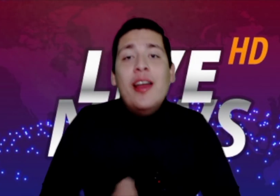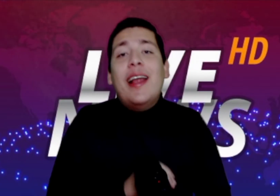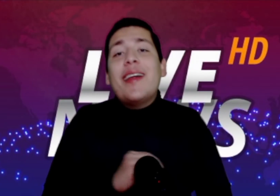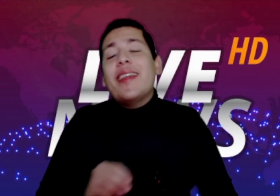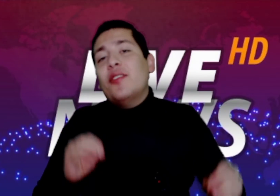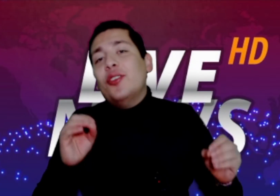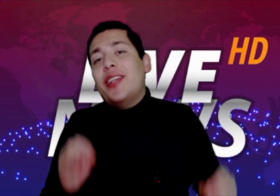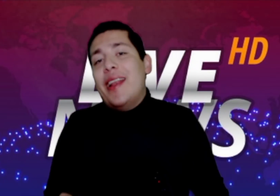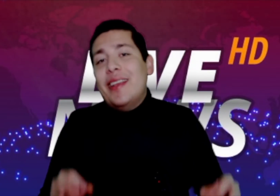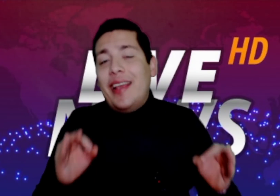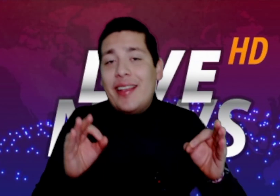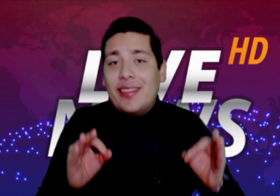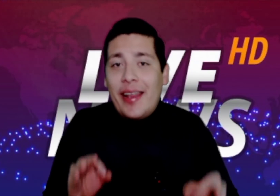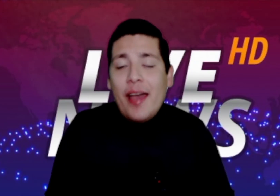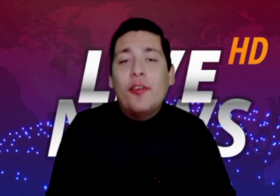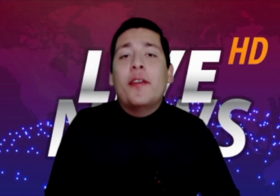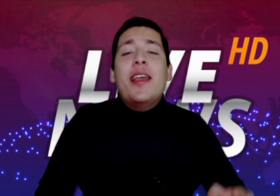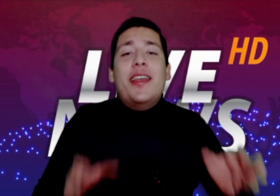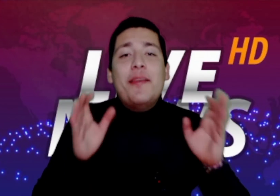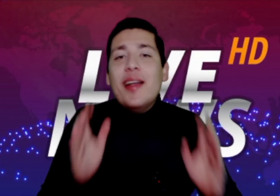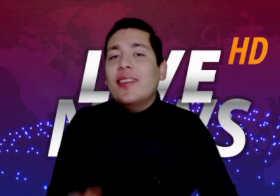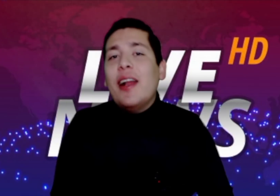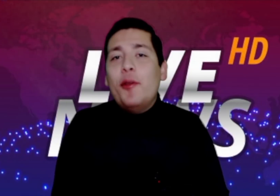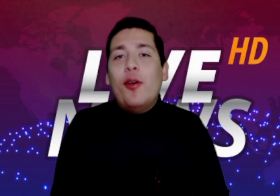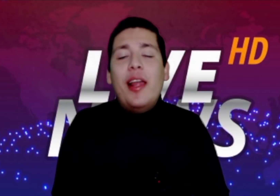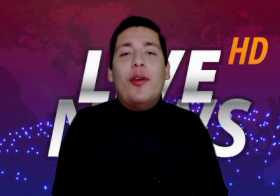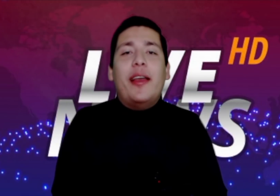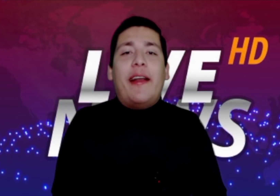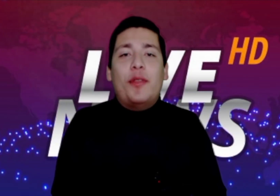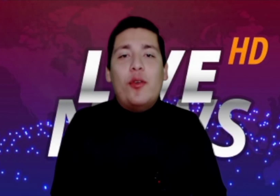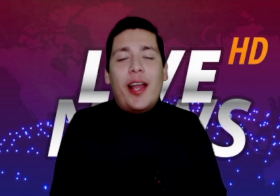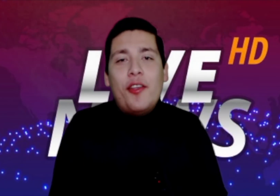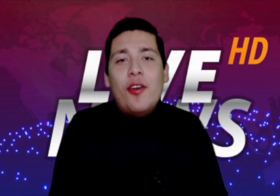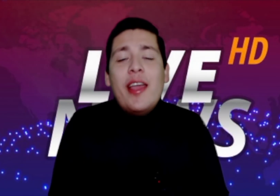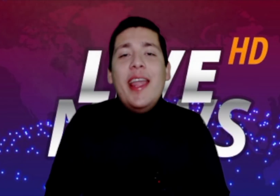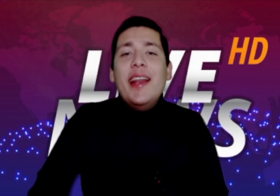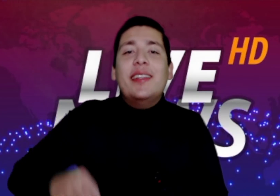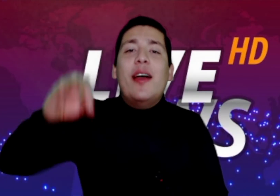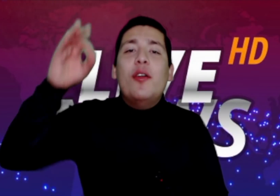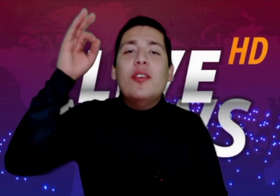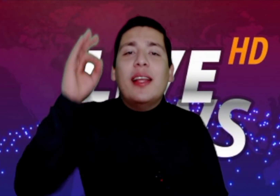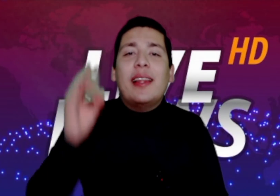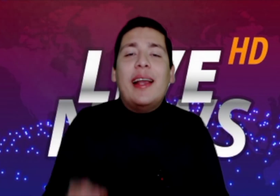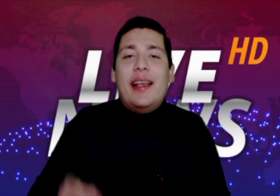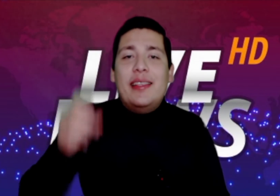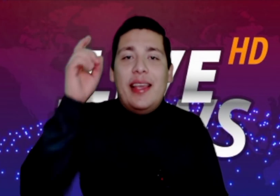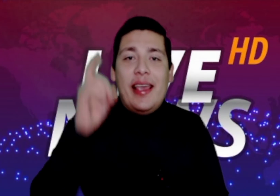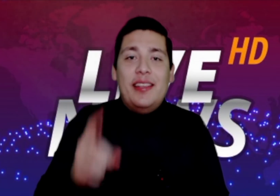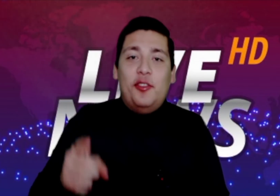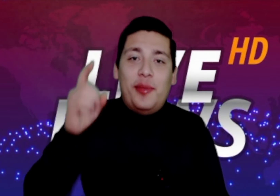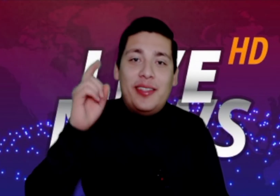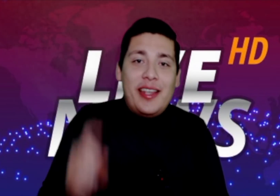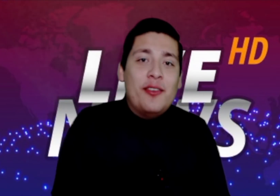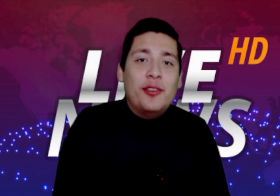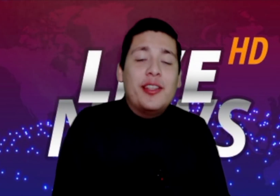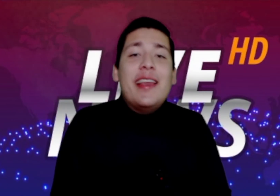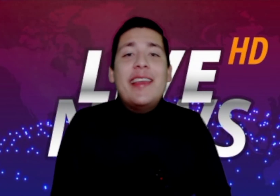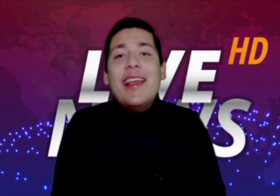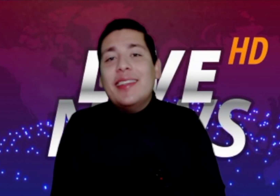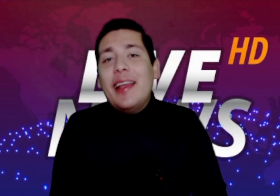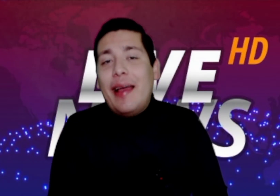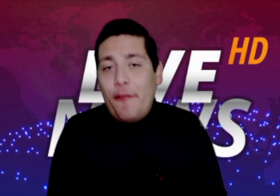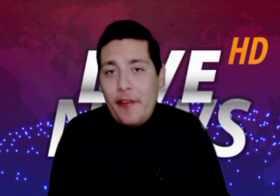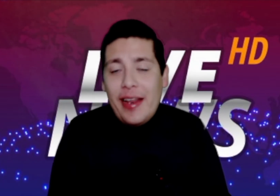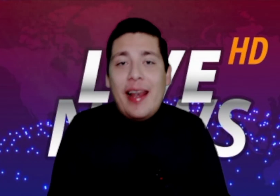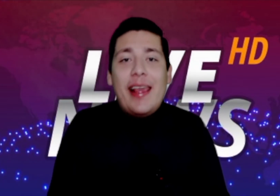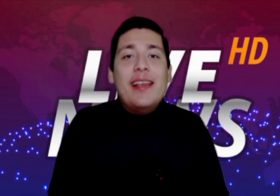político, las redes sociales estallaron y más rápido de lo que canta un gallo, iniciaron los ataques de estos mezquinos. Y